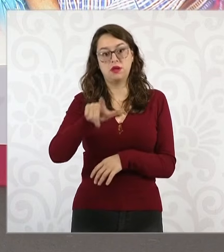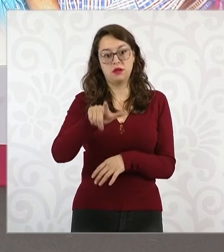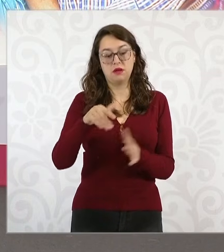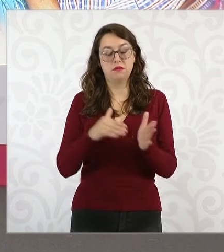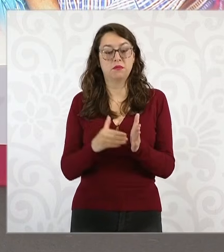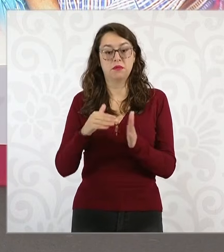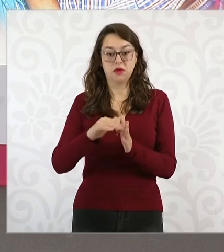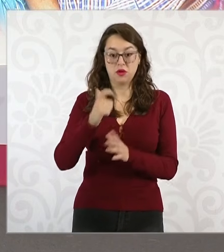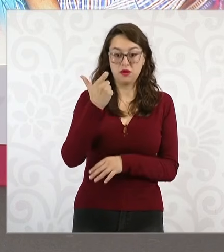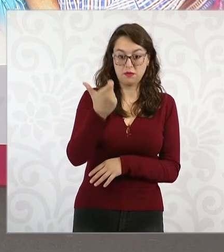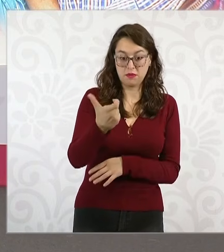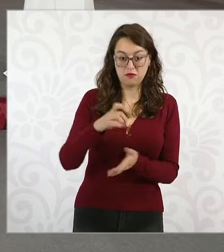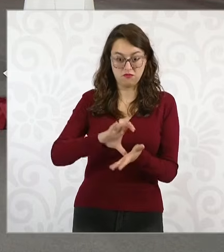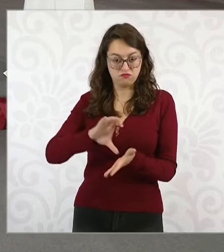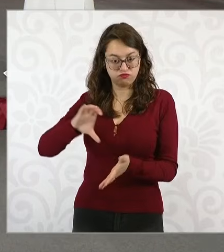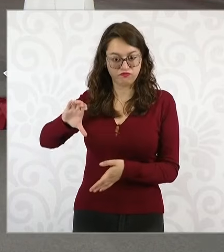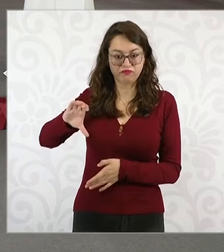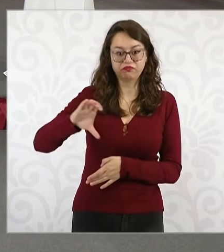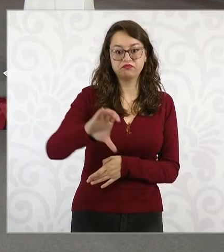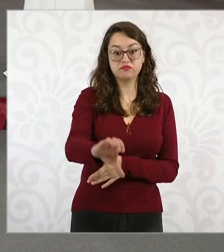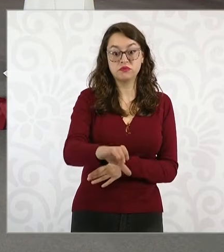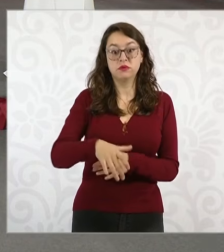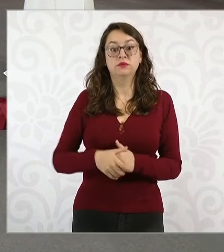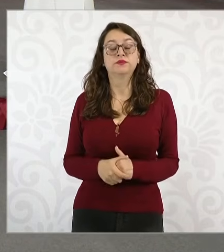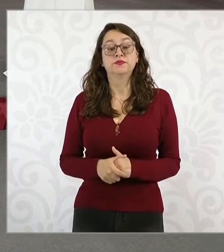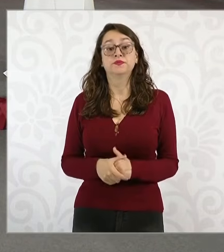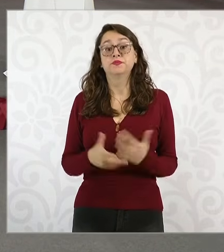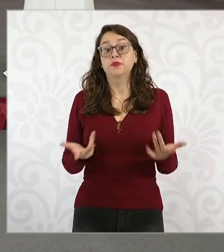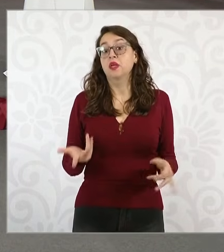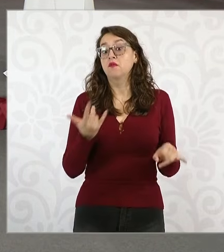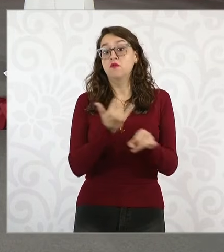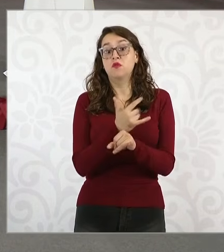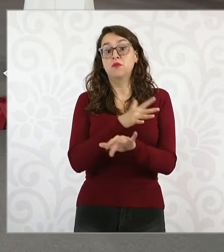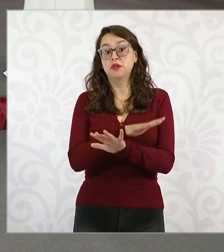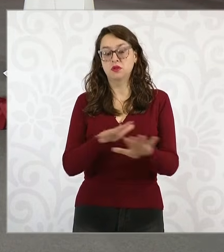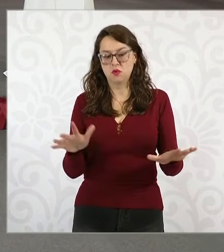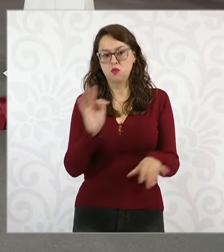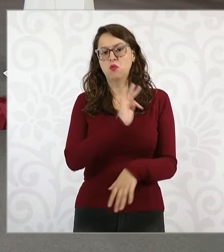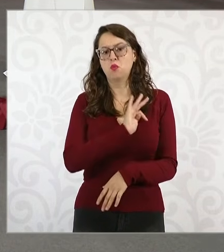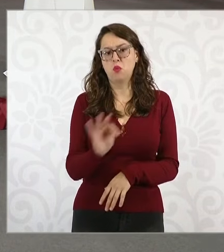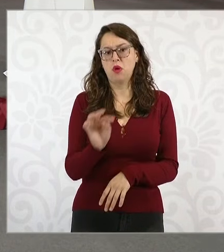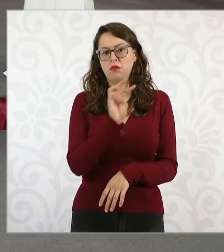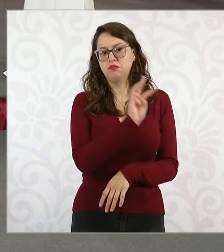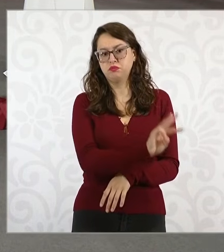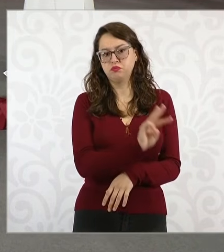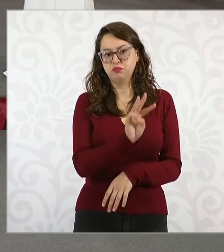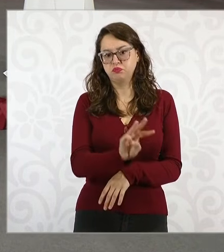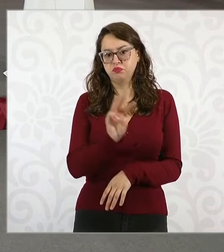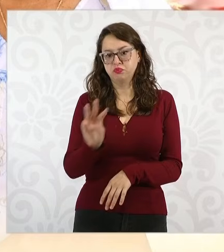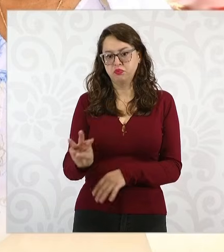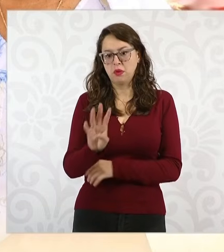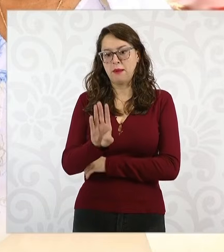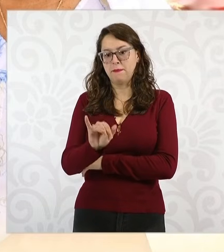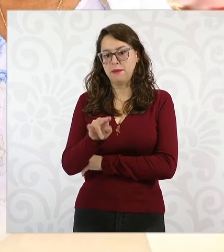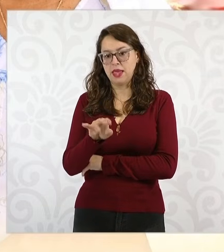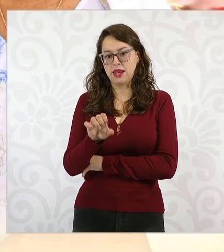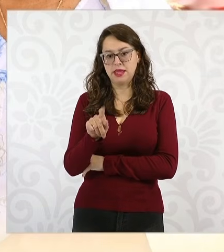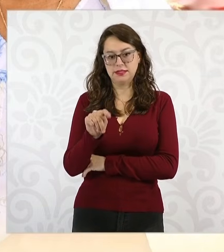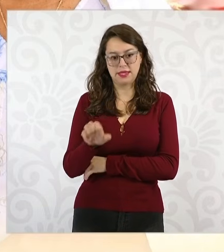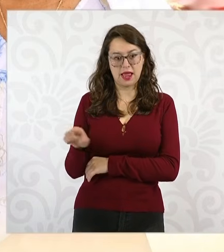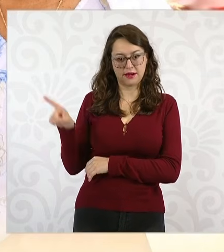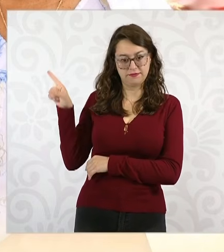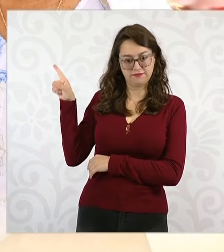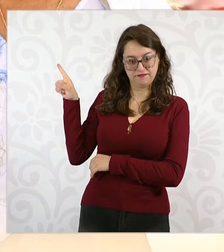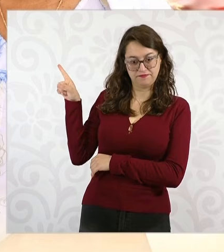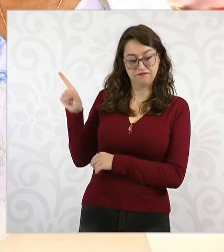378,817 millones de pesos. Toda esta información la podemos conseguir en la página de Bienestar, si tienen alguna duda, cualquier